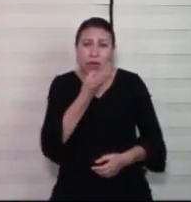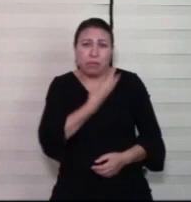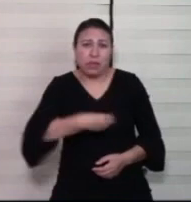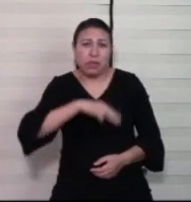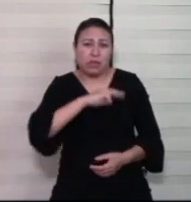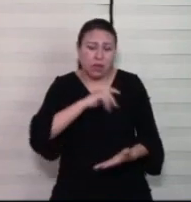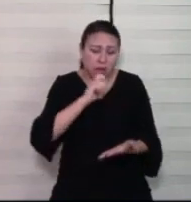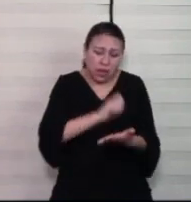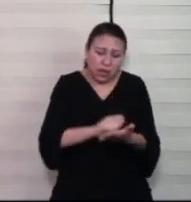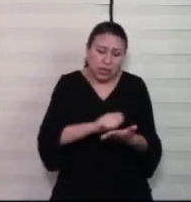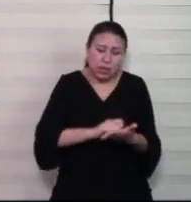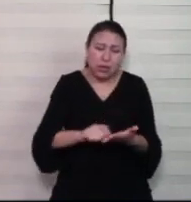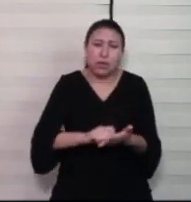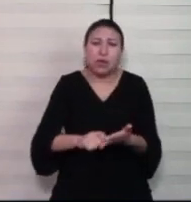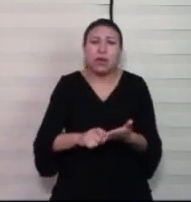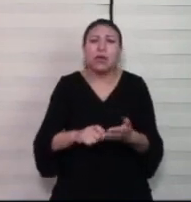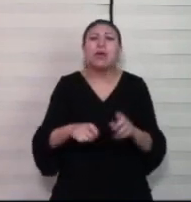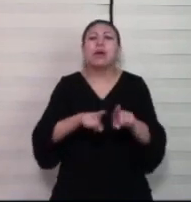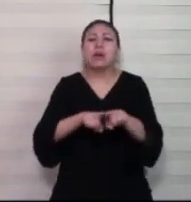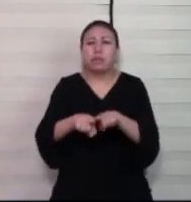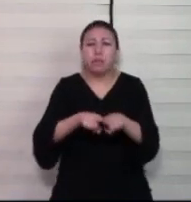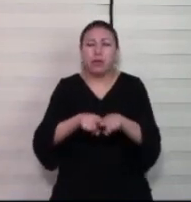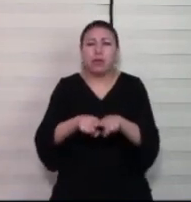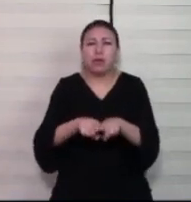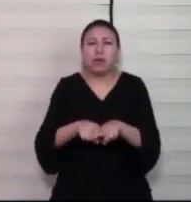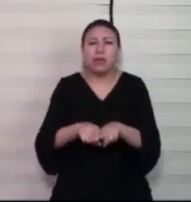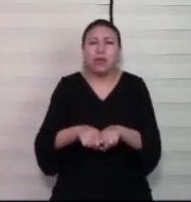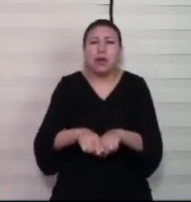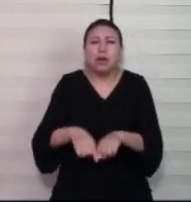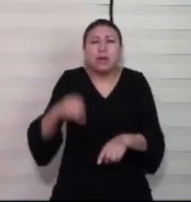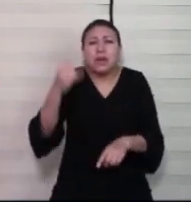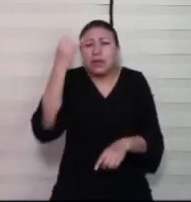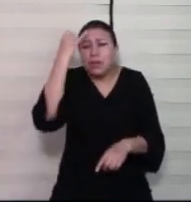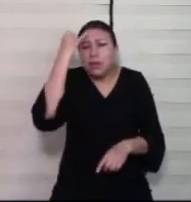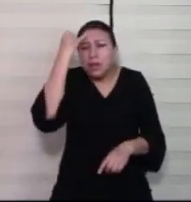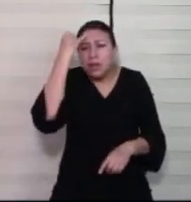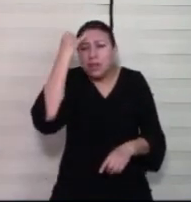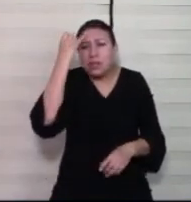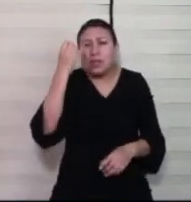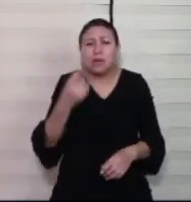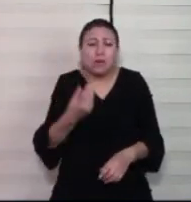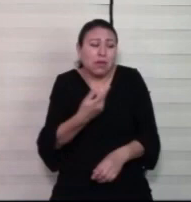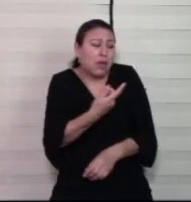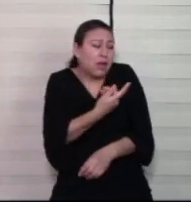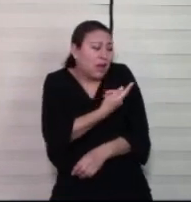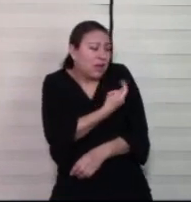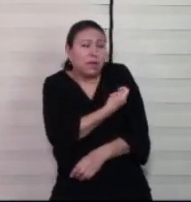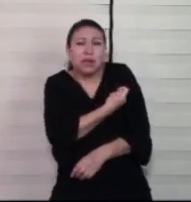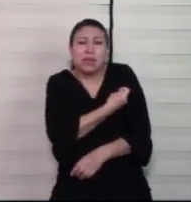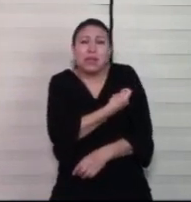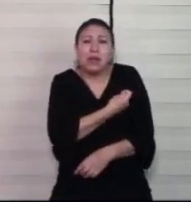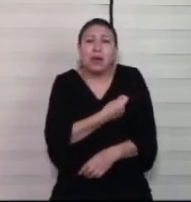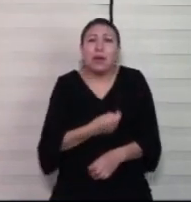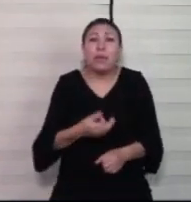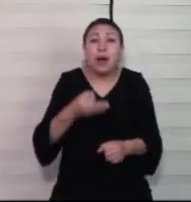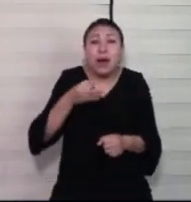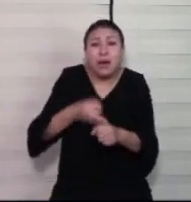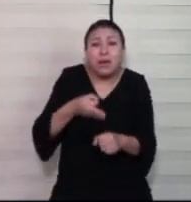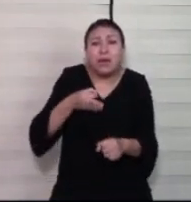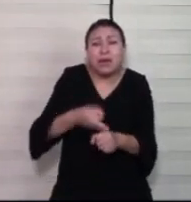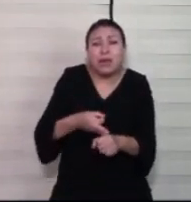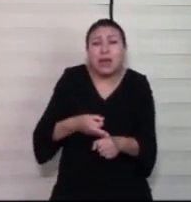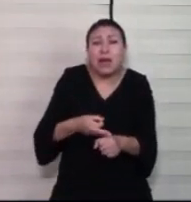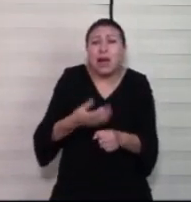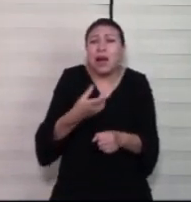en este folleto, dice, hermanos, hay una incertidumbre con respecto a la vacuna cuando ahorita por lo menos